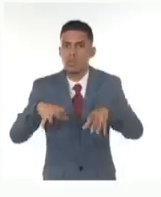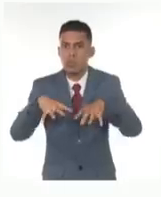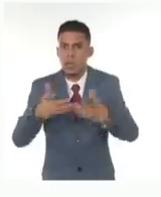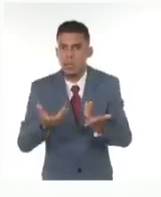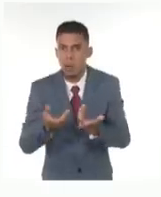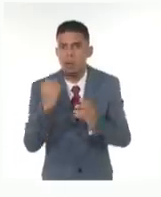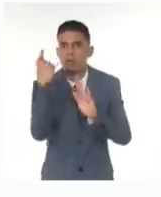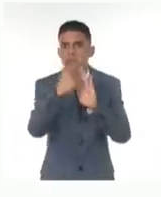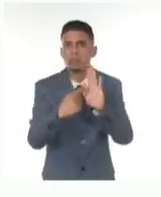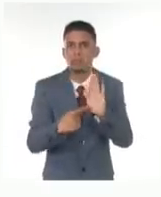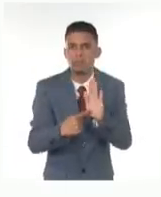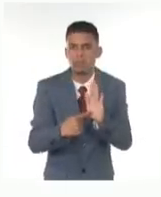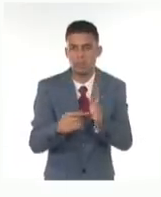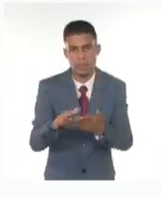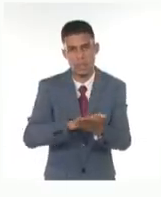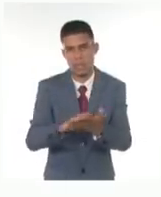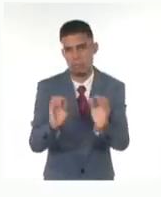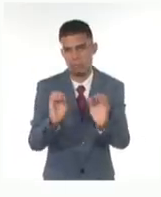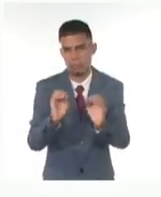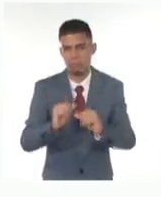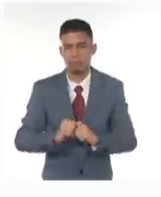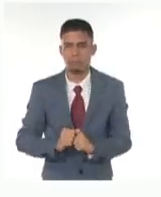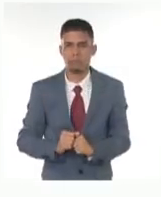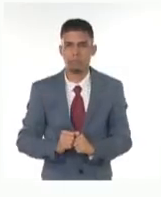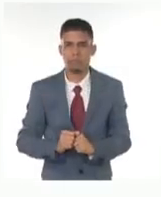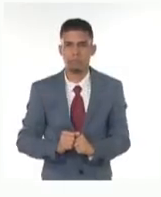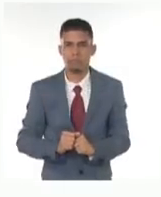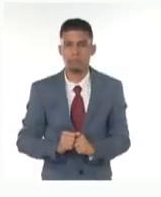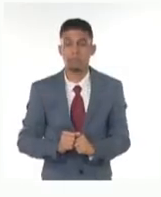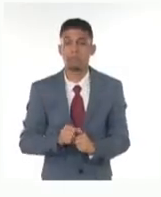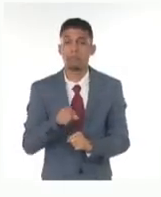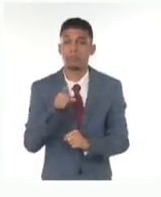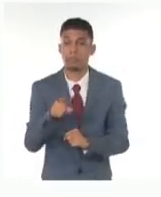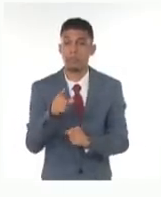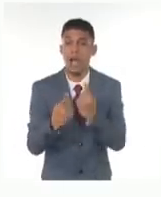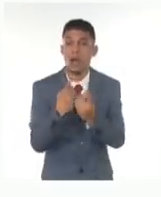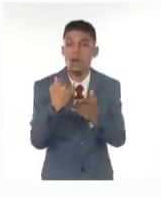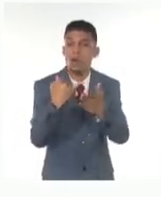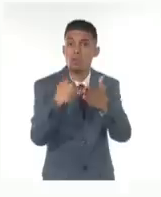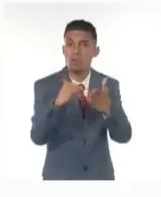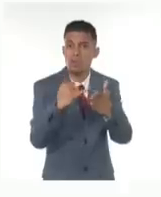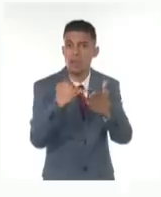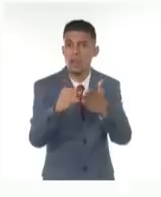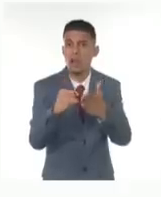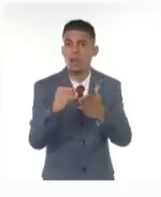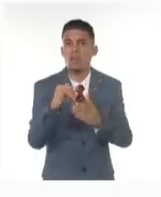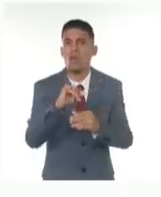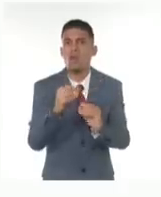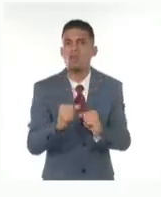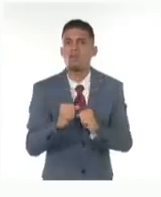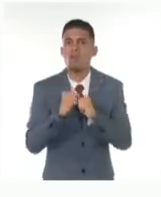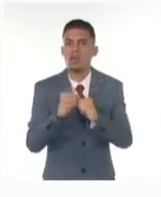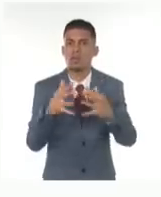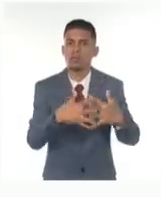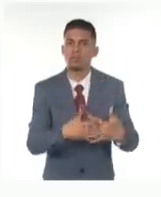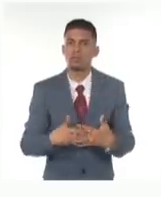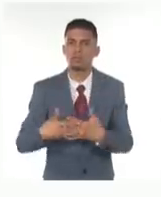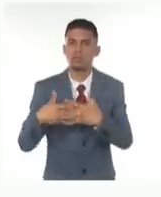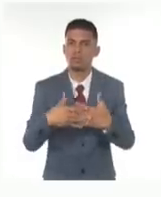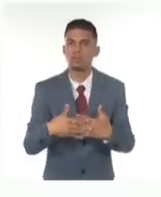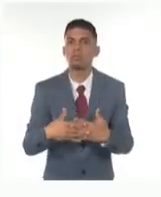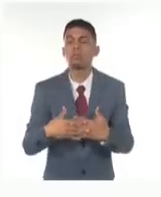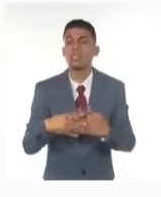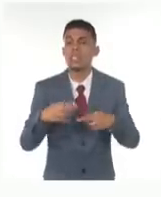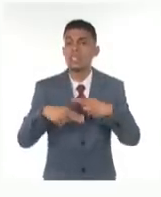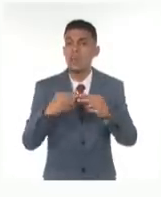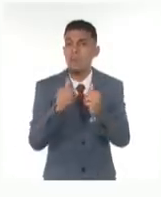de la operación realizada. No ha aclarado si esta se justificaba, si las fuerzas militares estadounidenses actuaron con el debido respeto